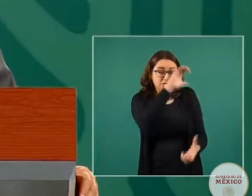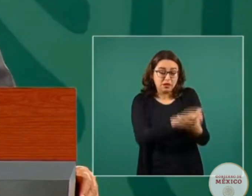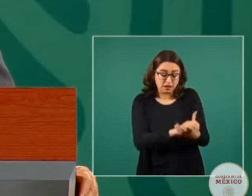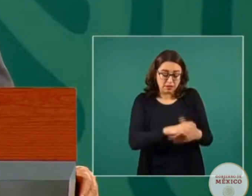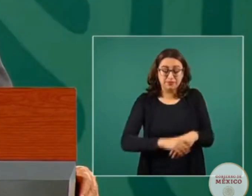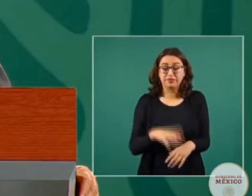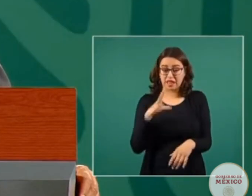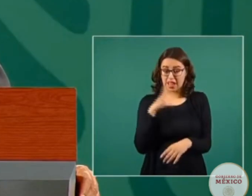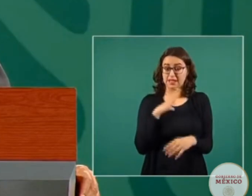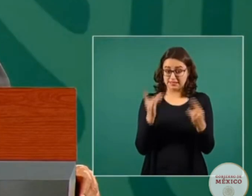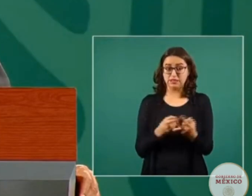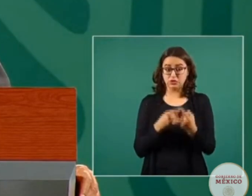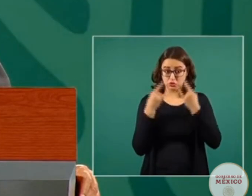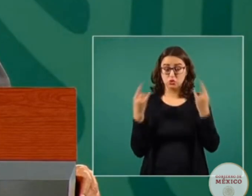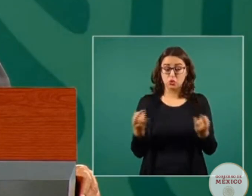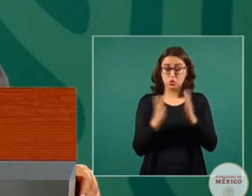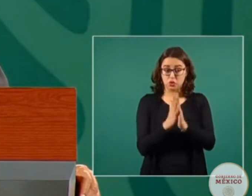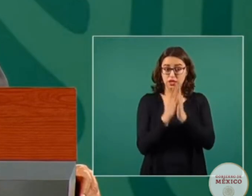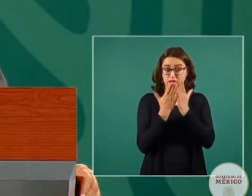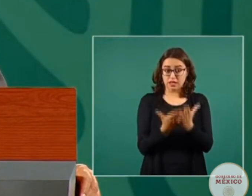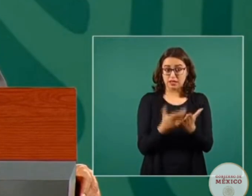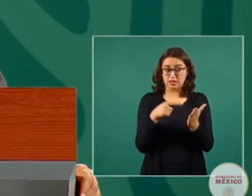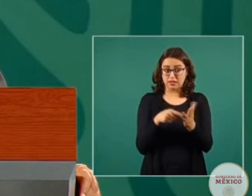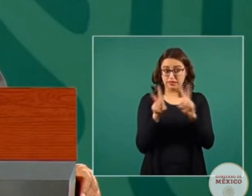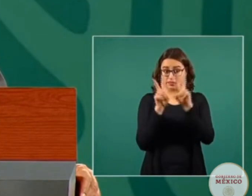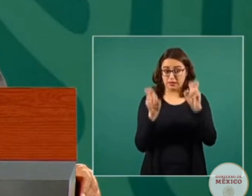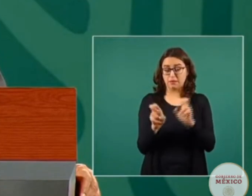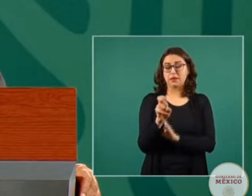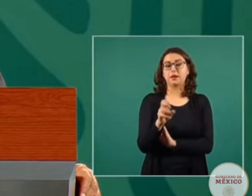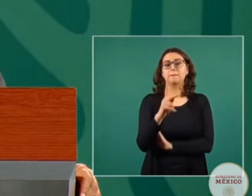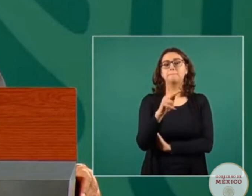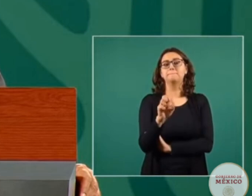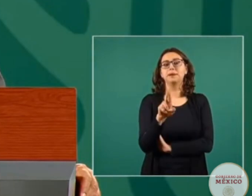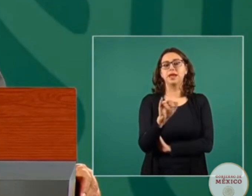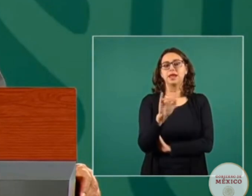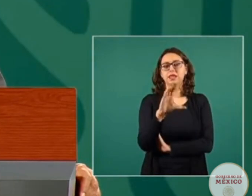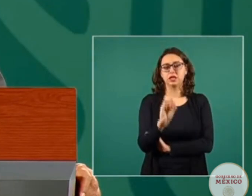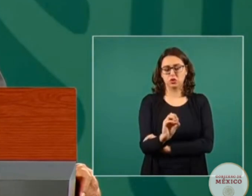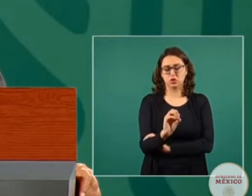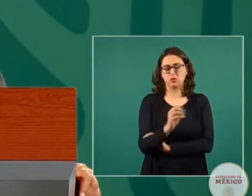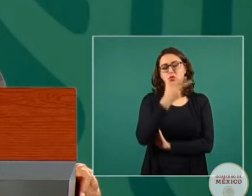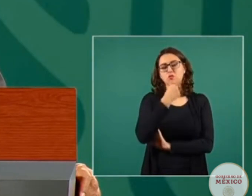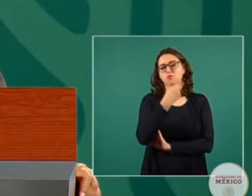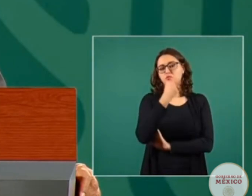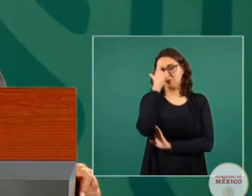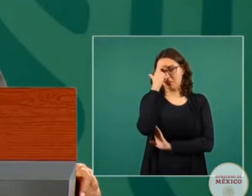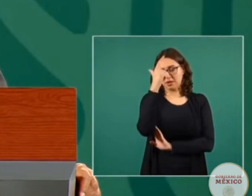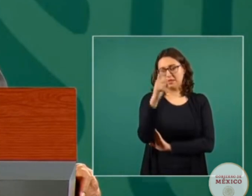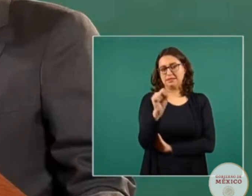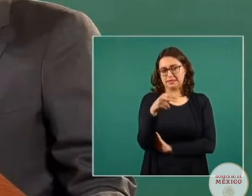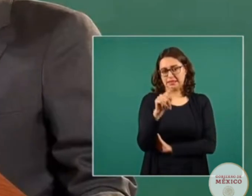entonces donde hay un diálogo, se llama la novela Perico, de Arcadio Centella,